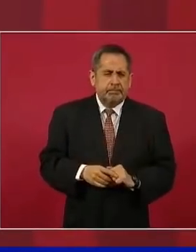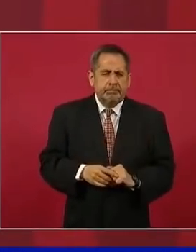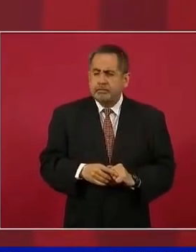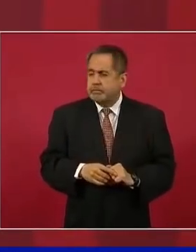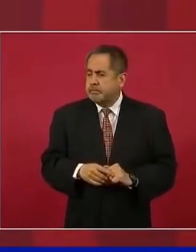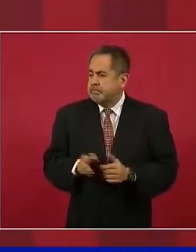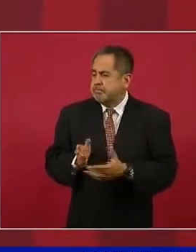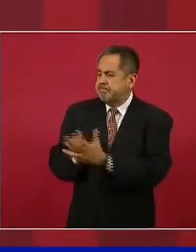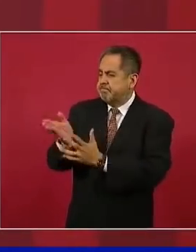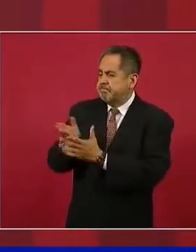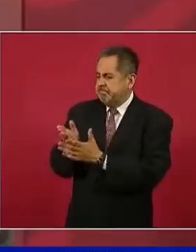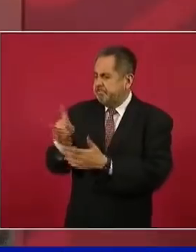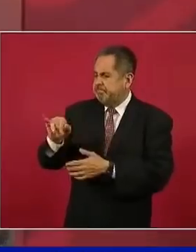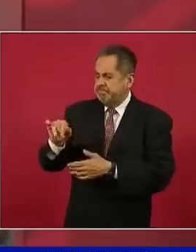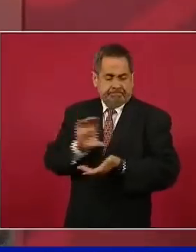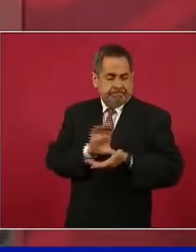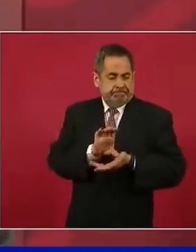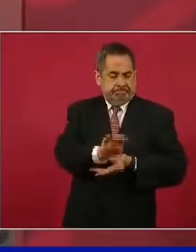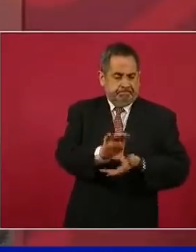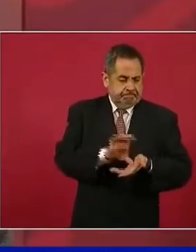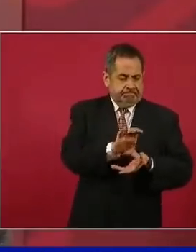entregando dinero.